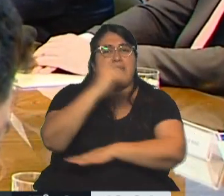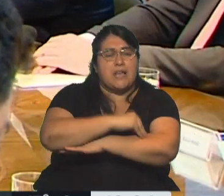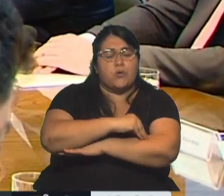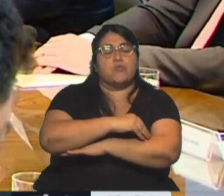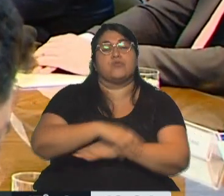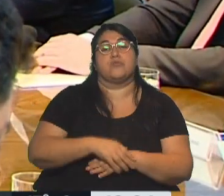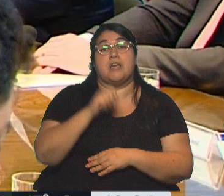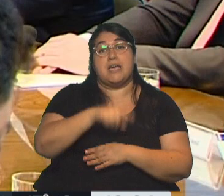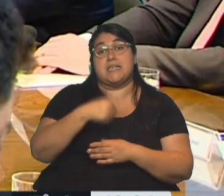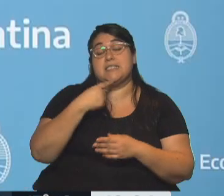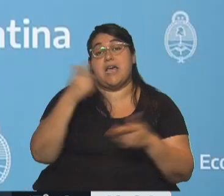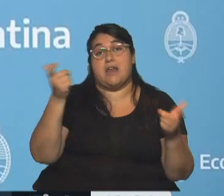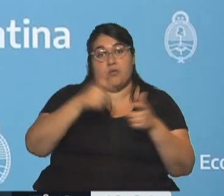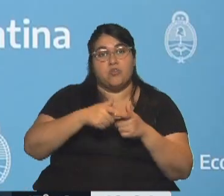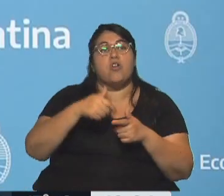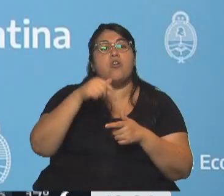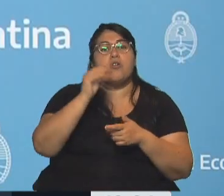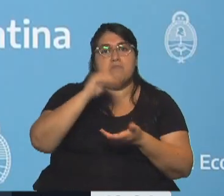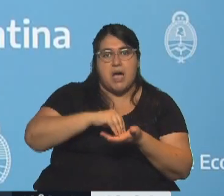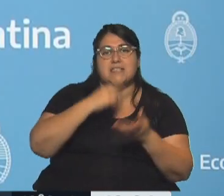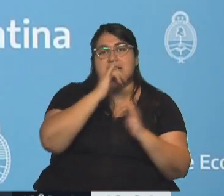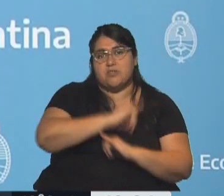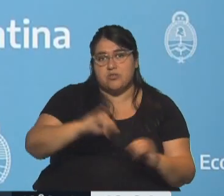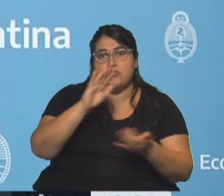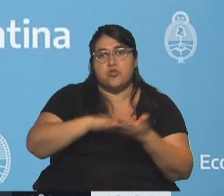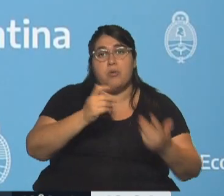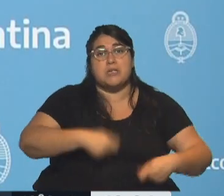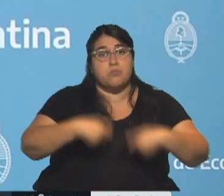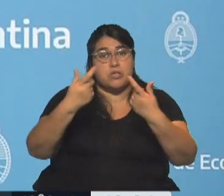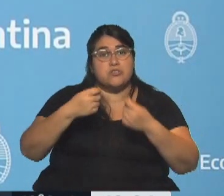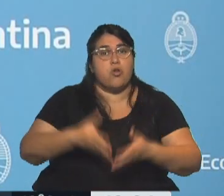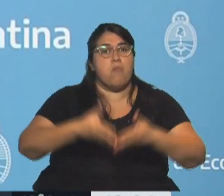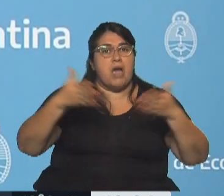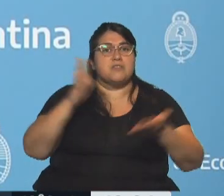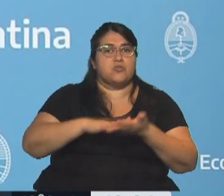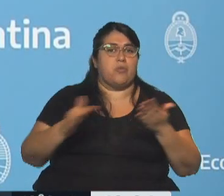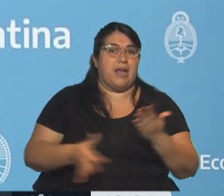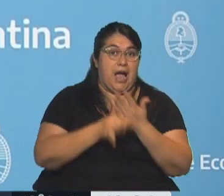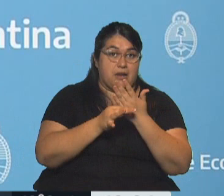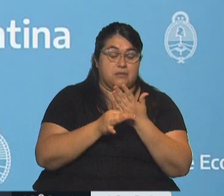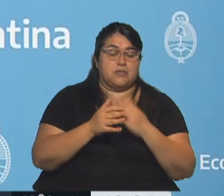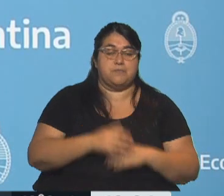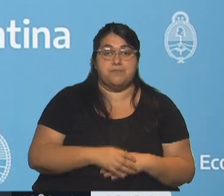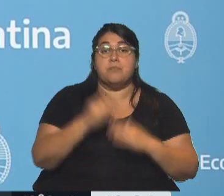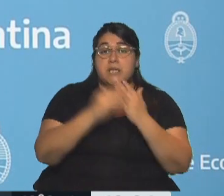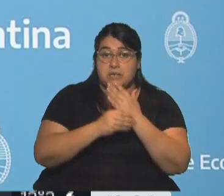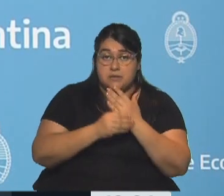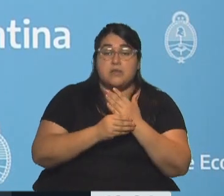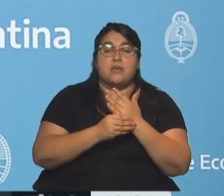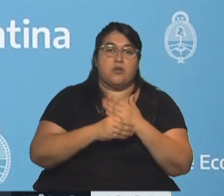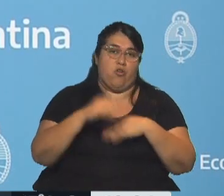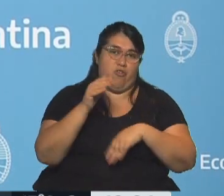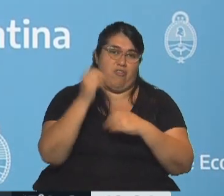En esa reunión se anunciaría un incremento de las exportaciones argentinas de carne. Desde el ministerio que conduce